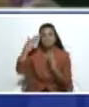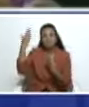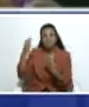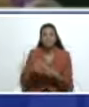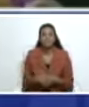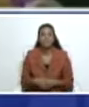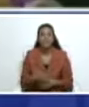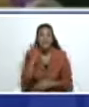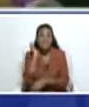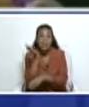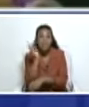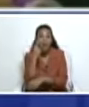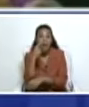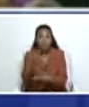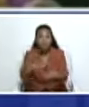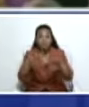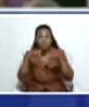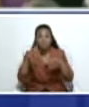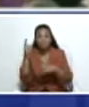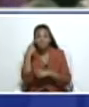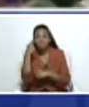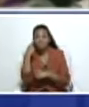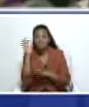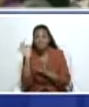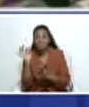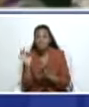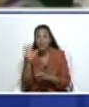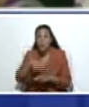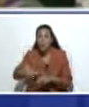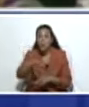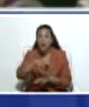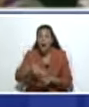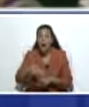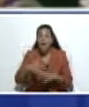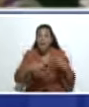Ahí está esa asamblea de sectores,